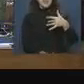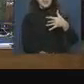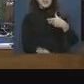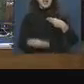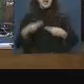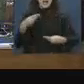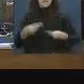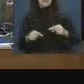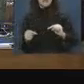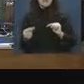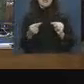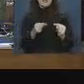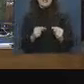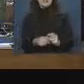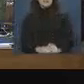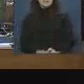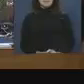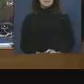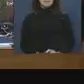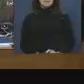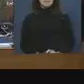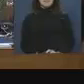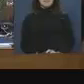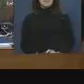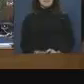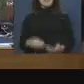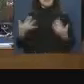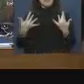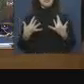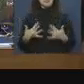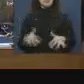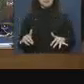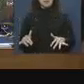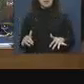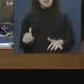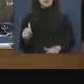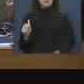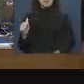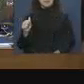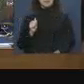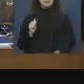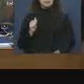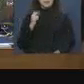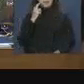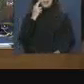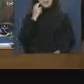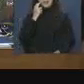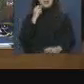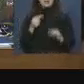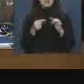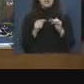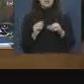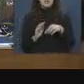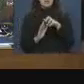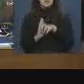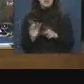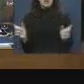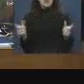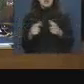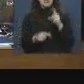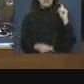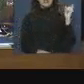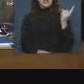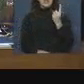aporte al debate habiéndose cumplido con la discusión del proyecto que crea el consejo